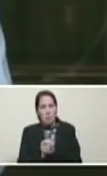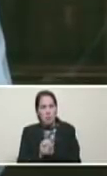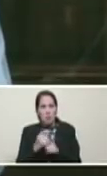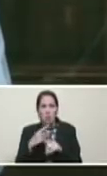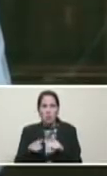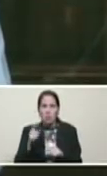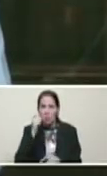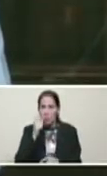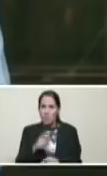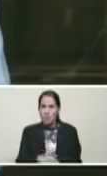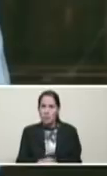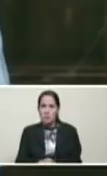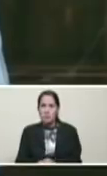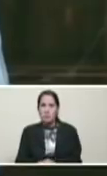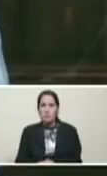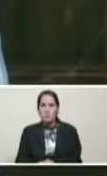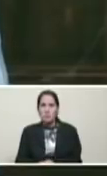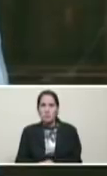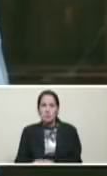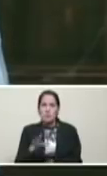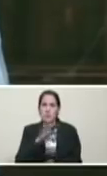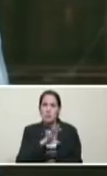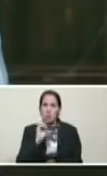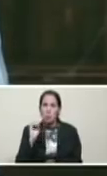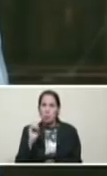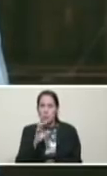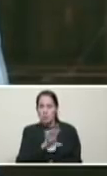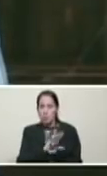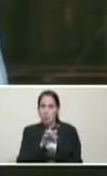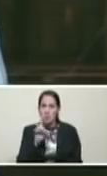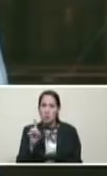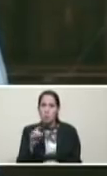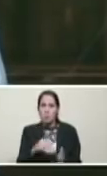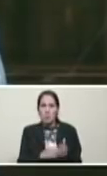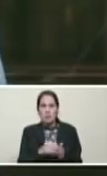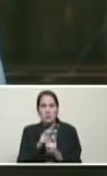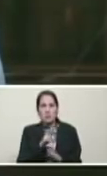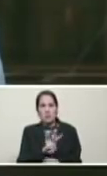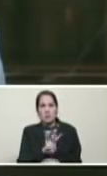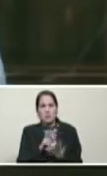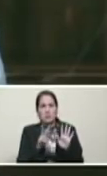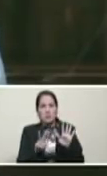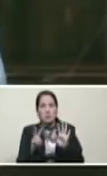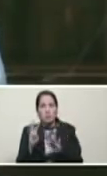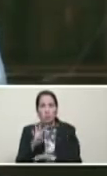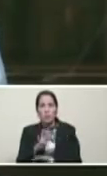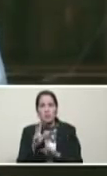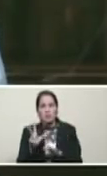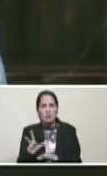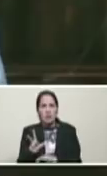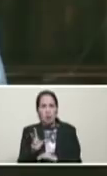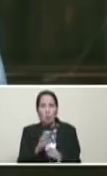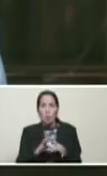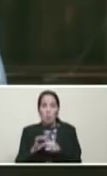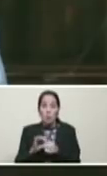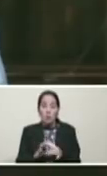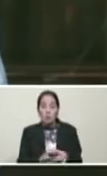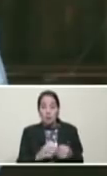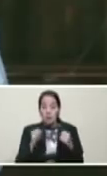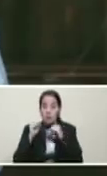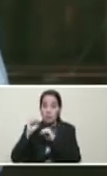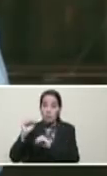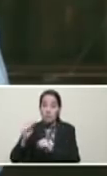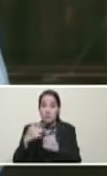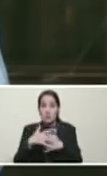tellería de los 51 mil 743 unidades populares de defensa